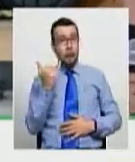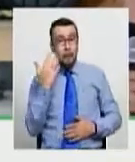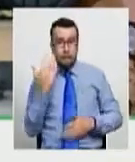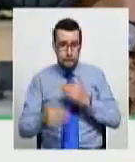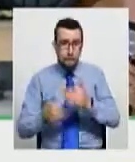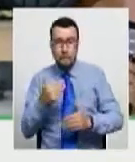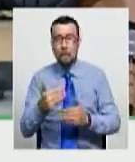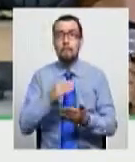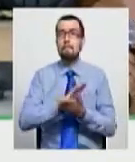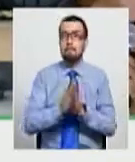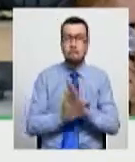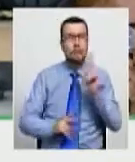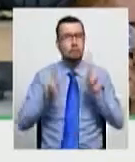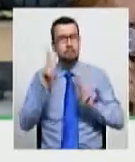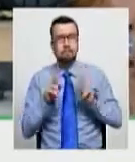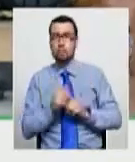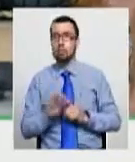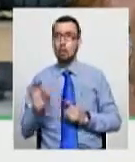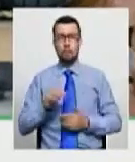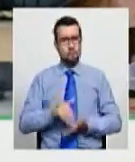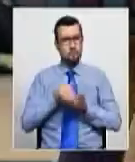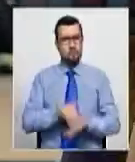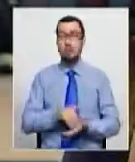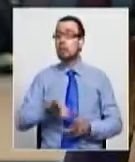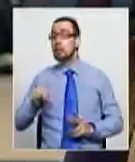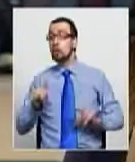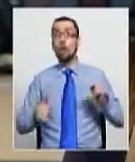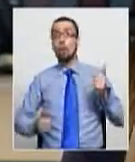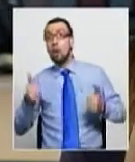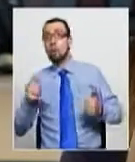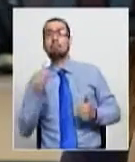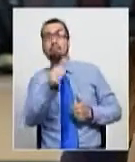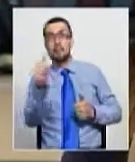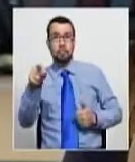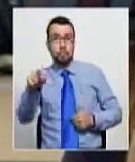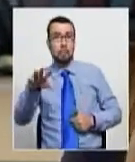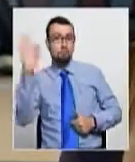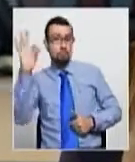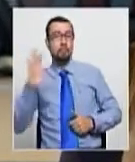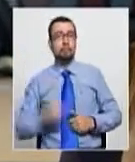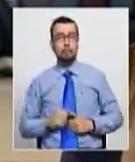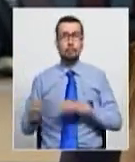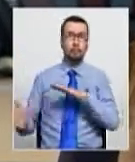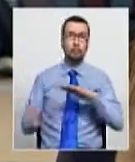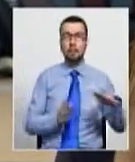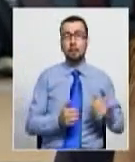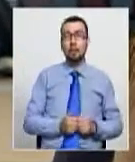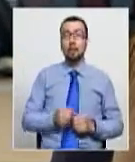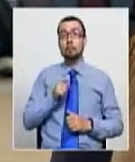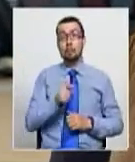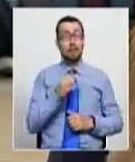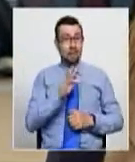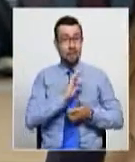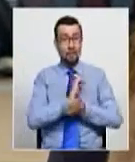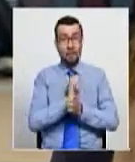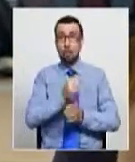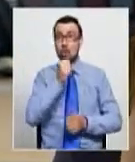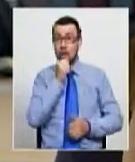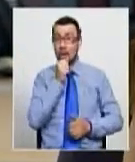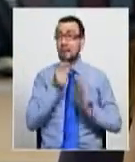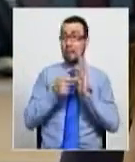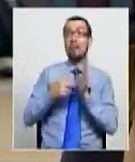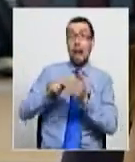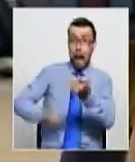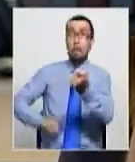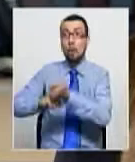de fácil adoptar una postura o por el sí o por el no es necesario aclarar que para telefe noticias no es una postura hacia el